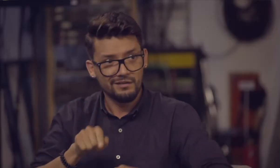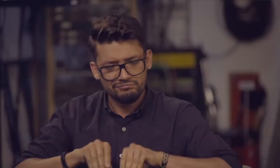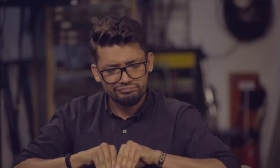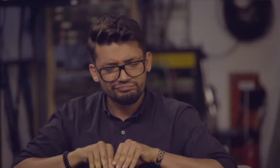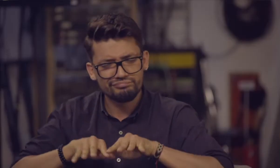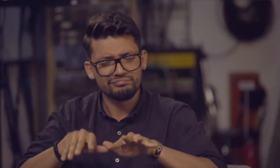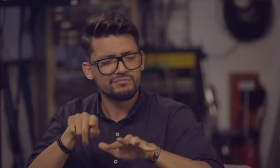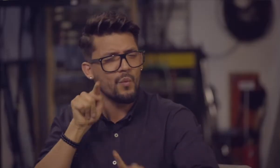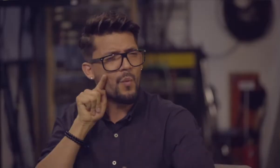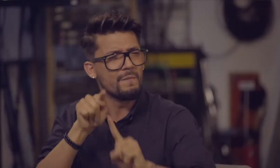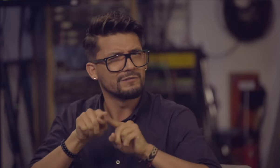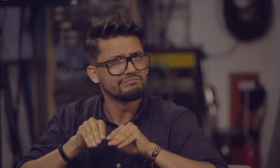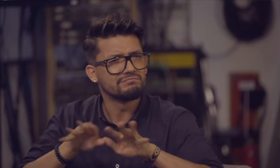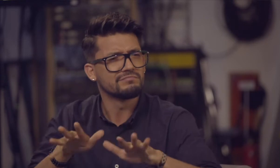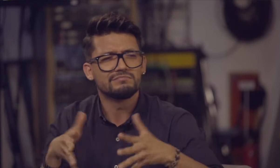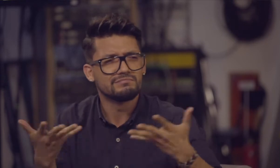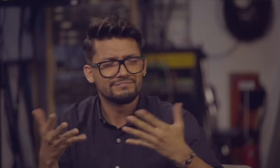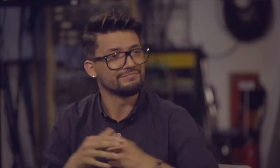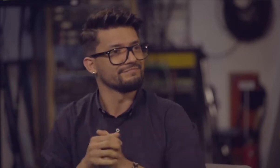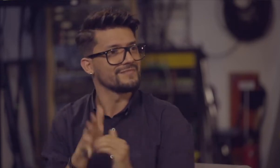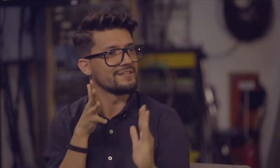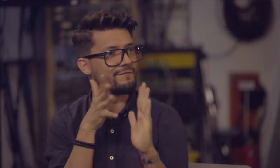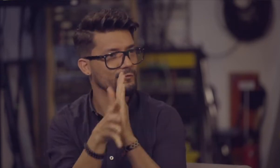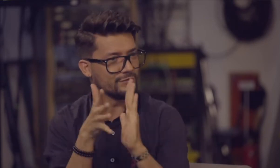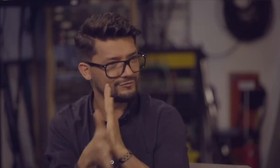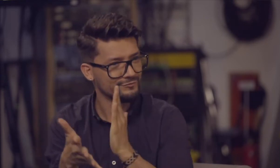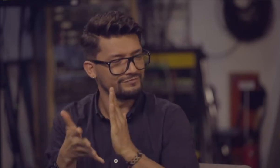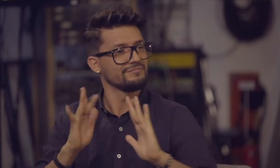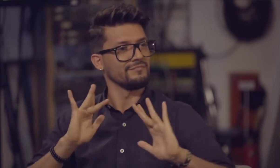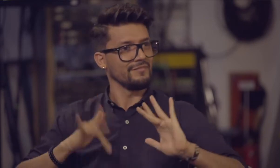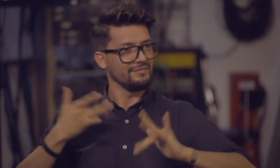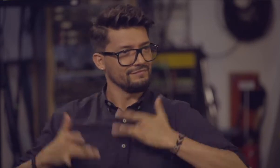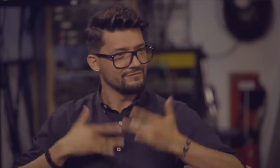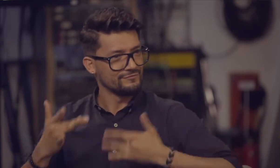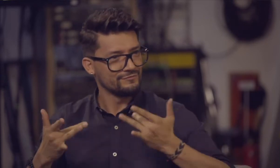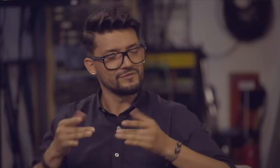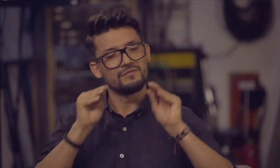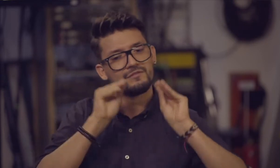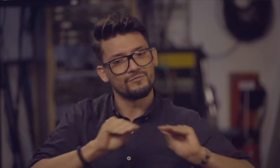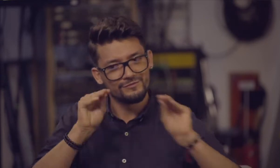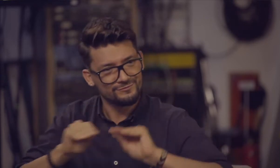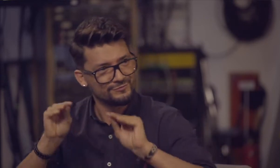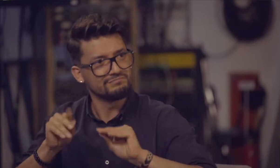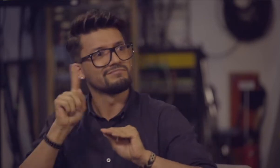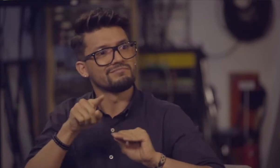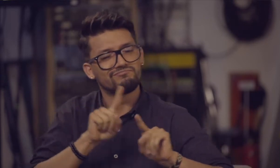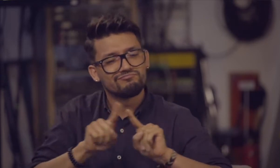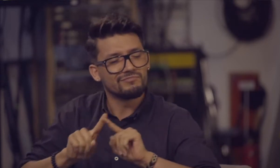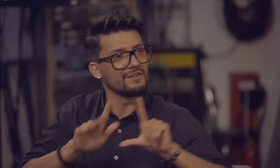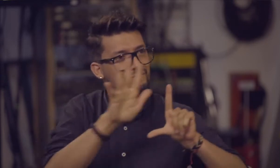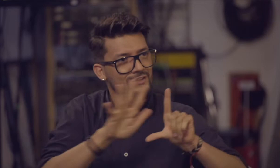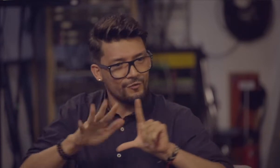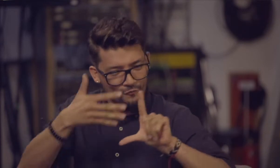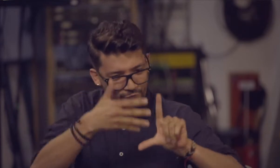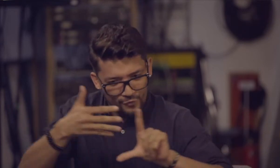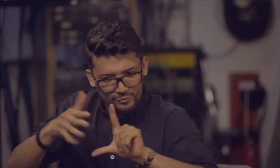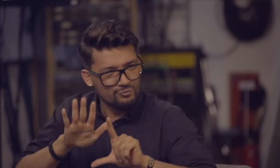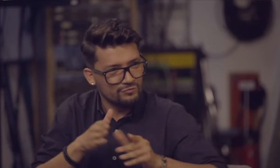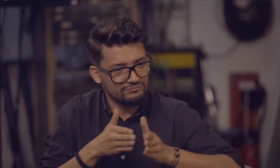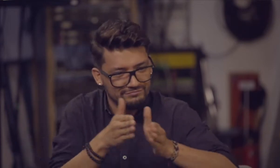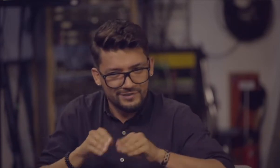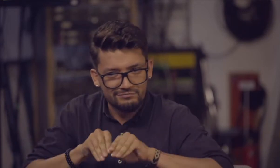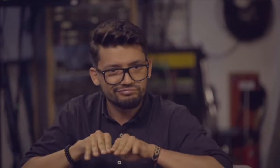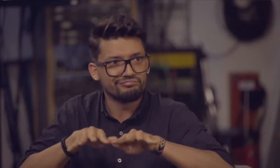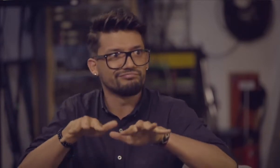equipo in-house de Canal 13 desarrolló contenido de manera continua a lo largo de 2020. Buscando informar,